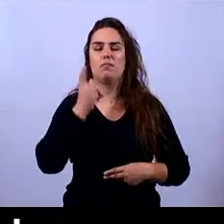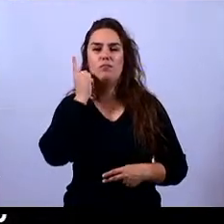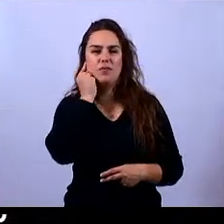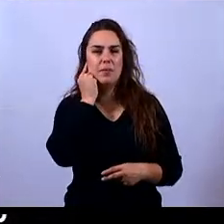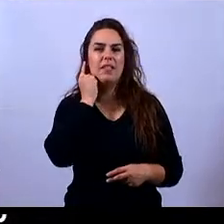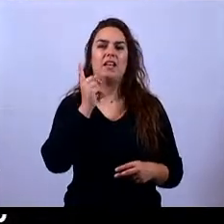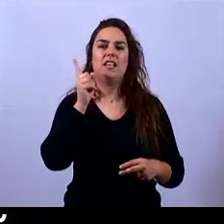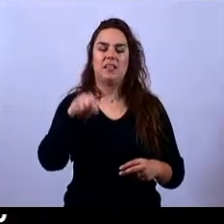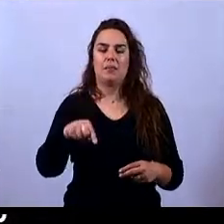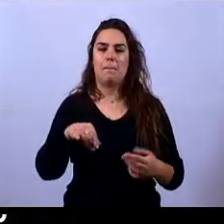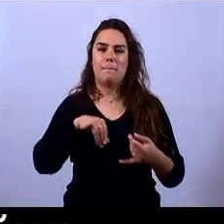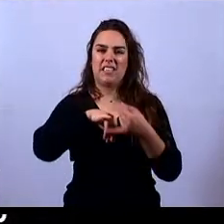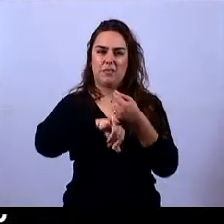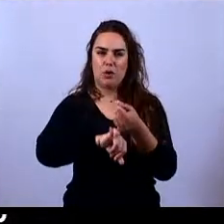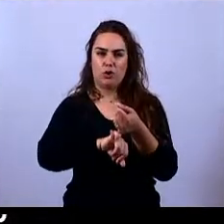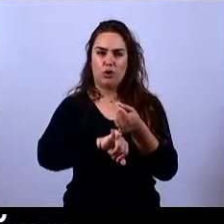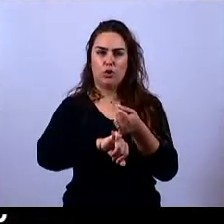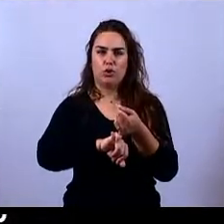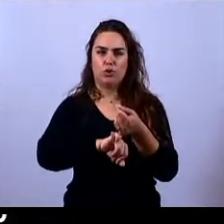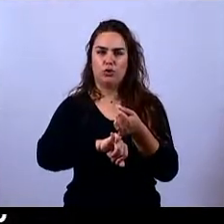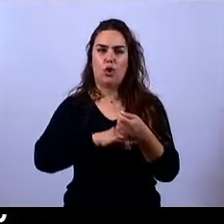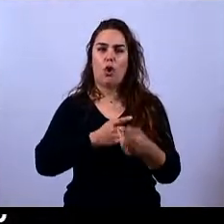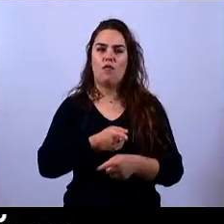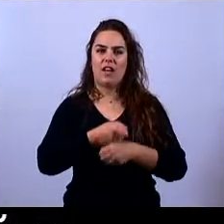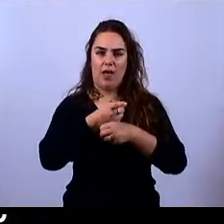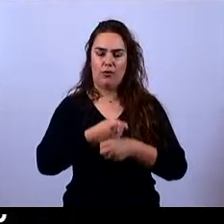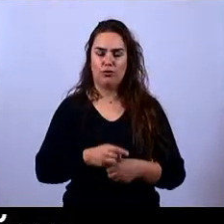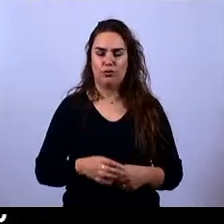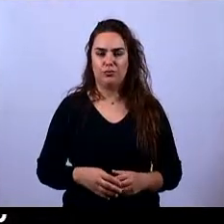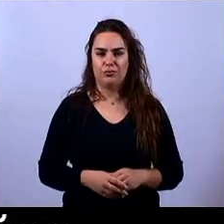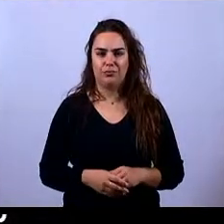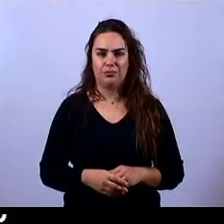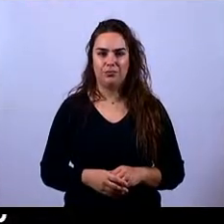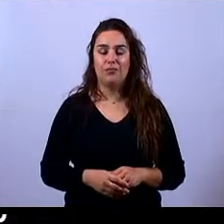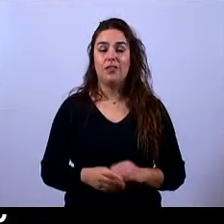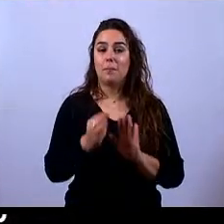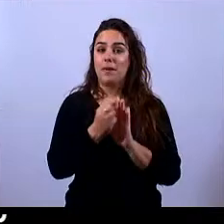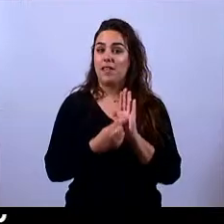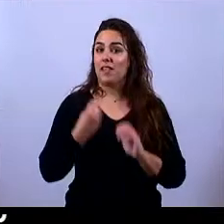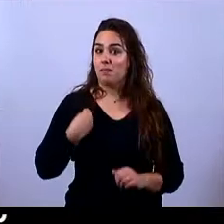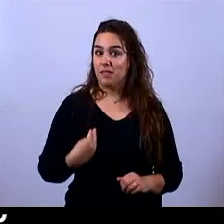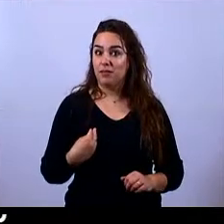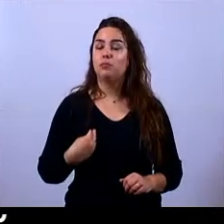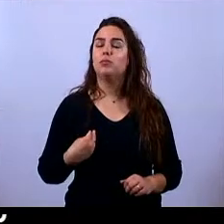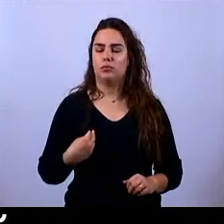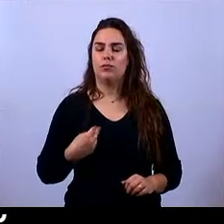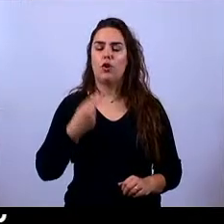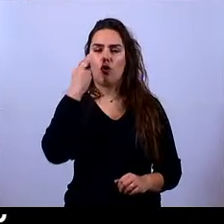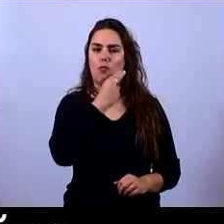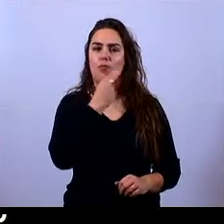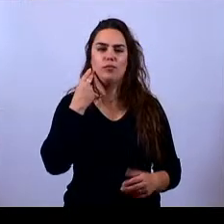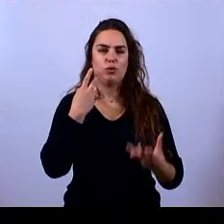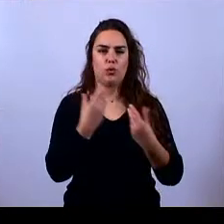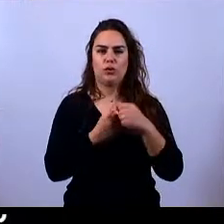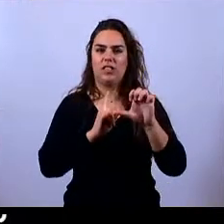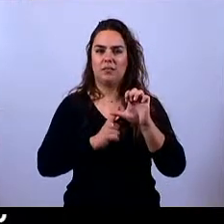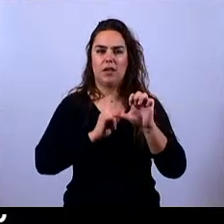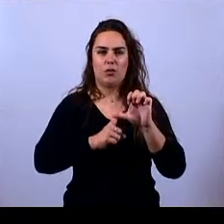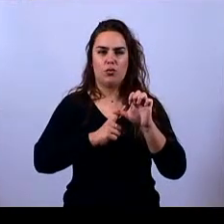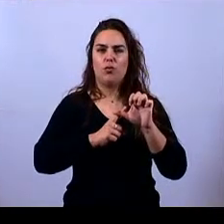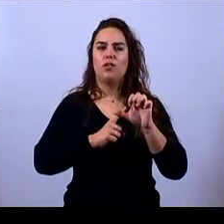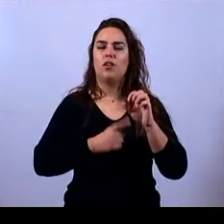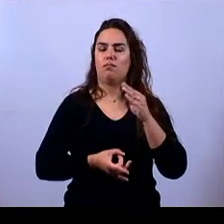los matrimonios forzados. Con esta medida reafirmamos el compromiso de la Junta de Extremadura